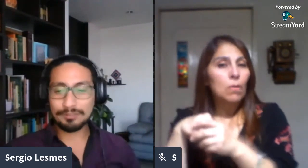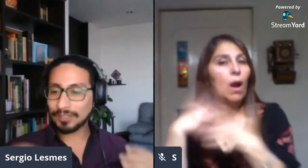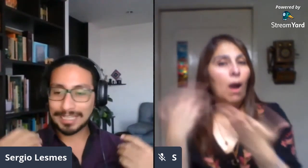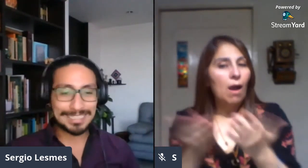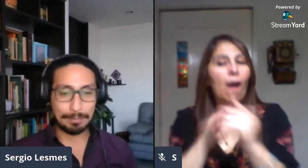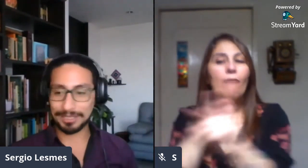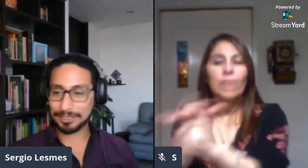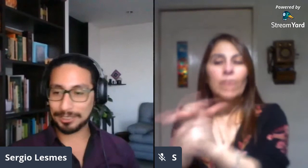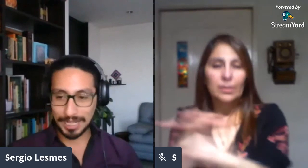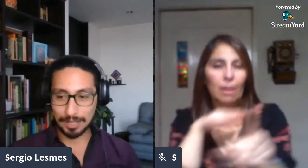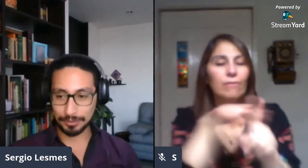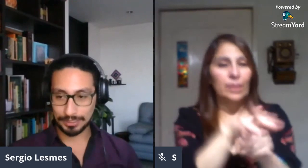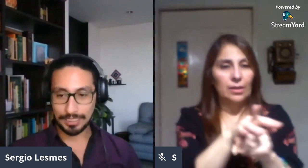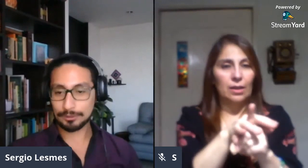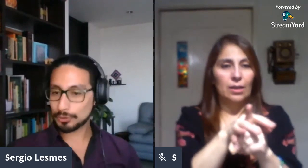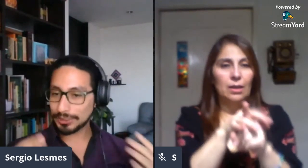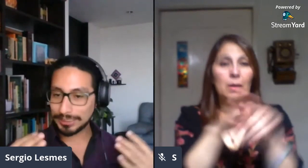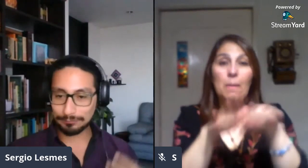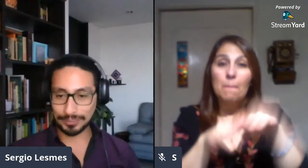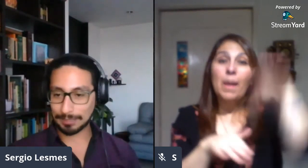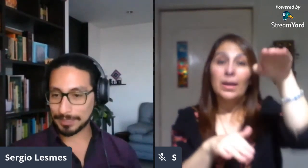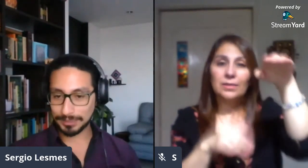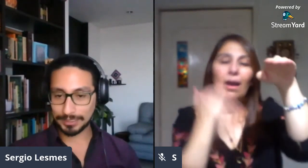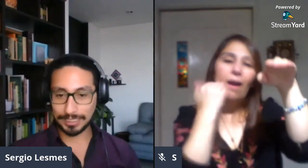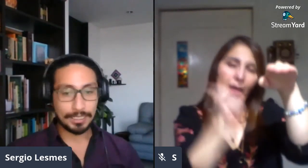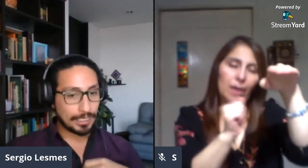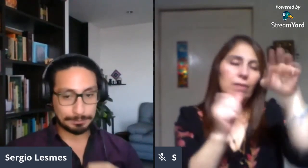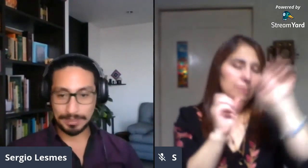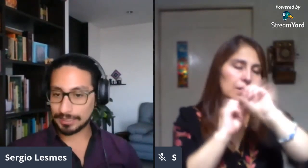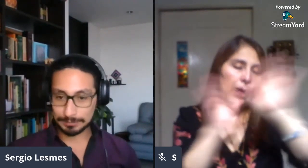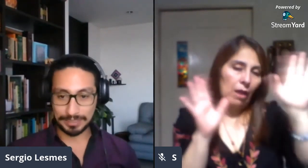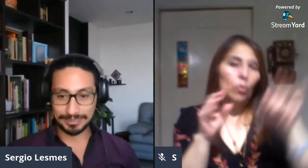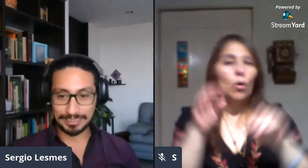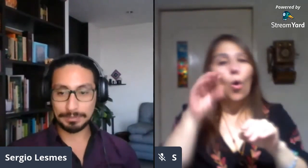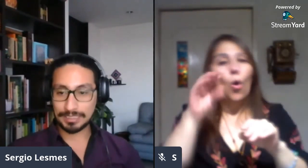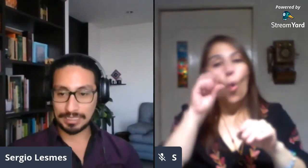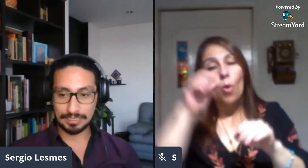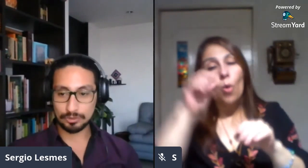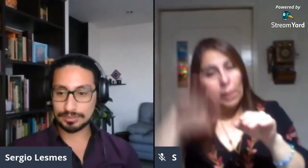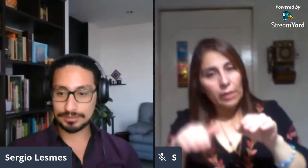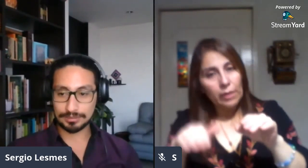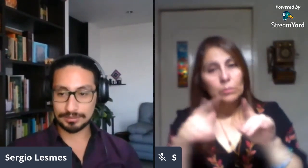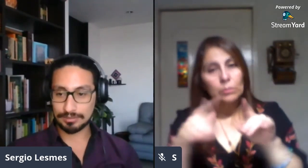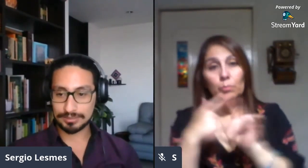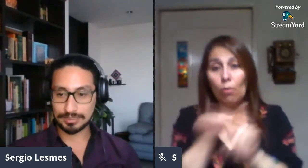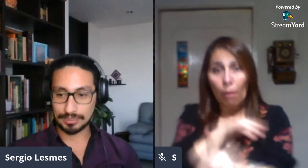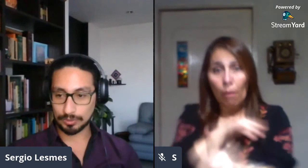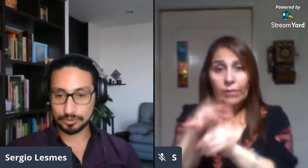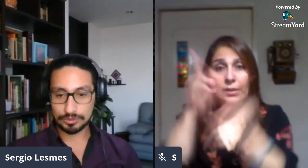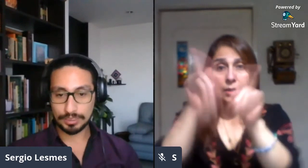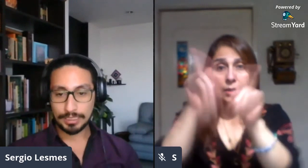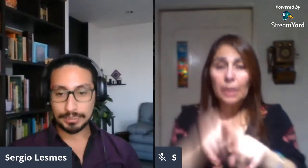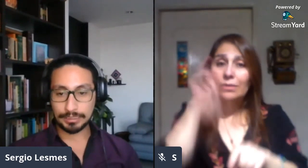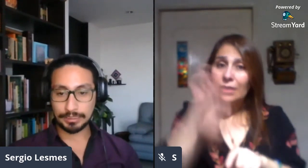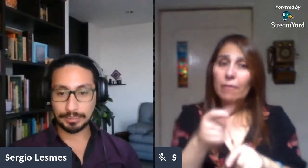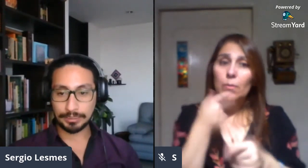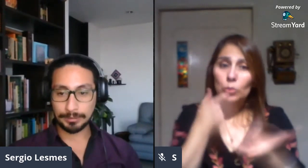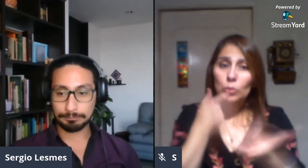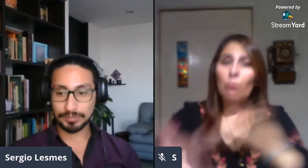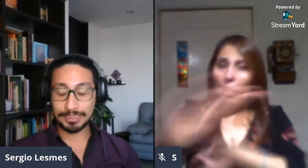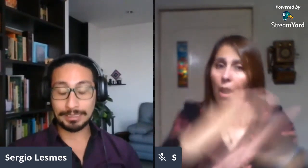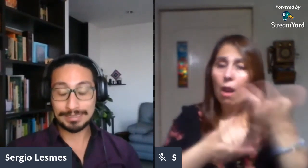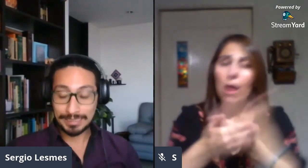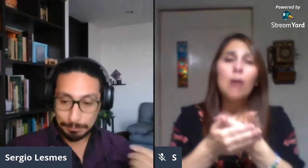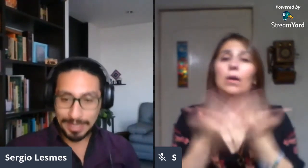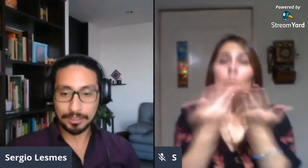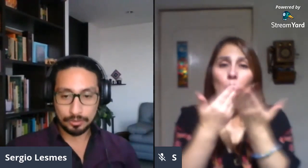cual no significa que sea menos grave. Eso significa más bien que las prácticas patriarcales nos están atravesando a todos,